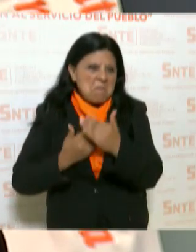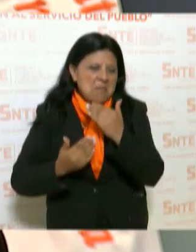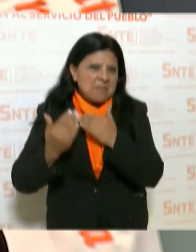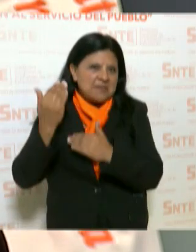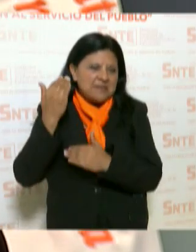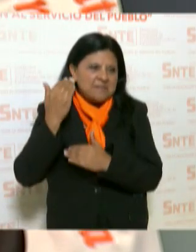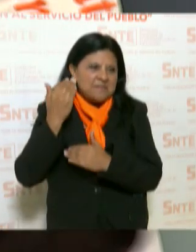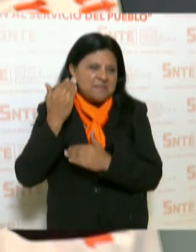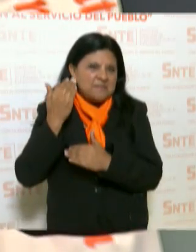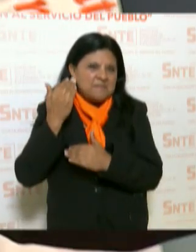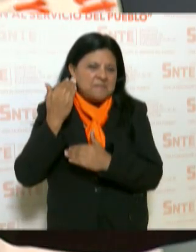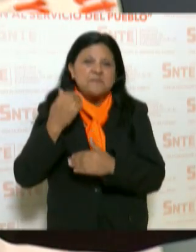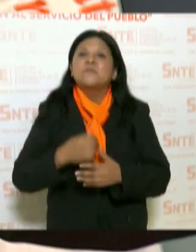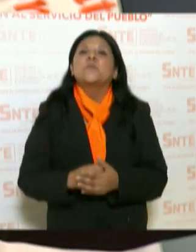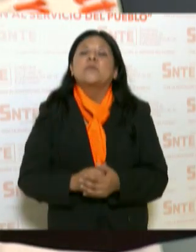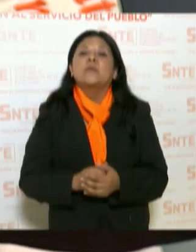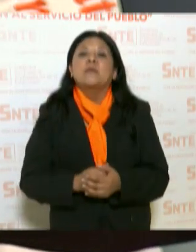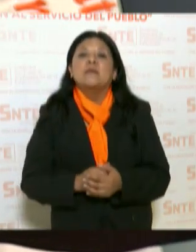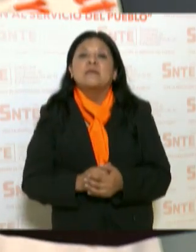Y